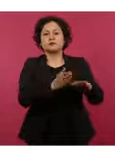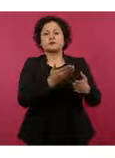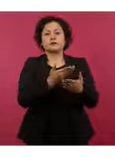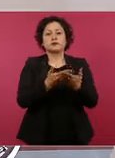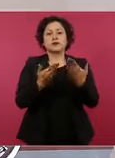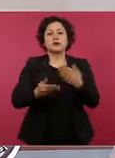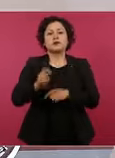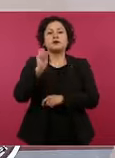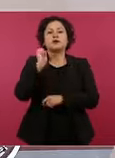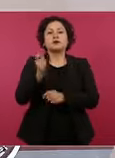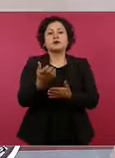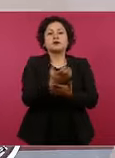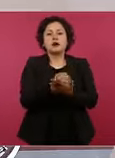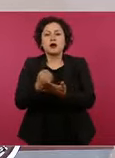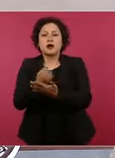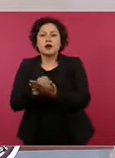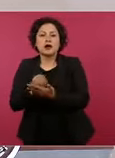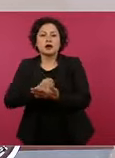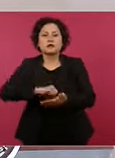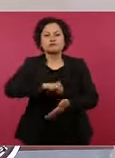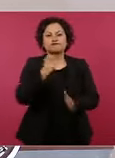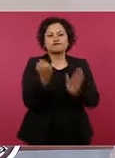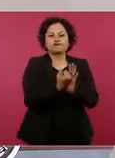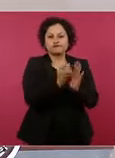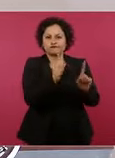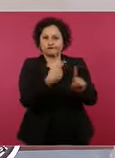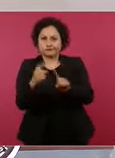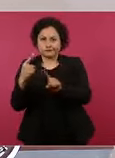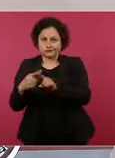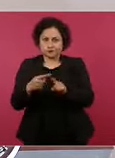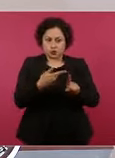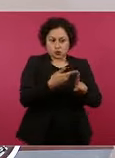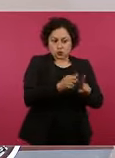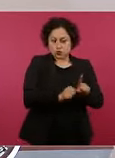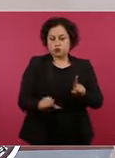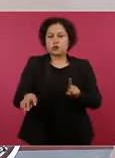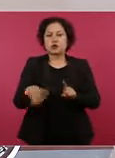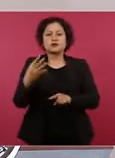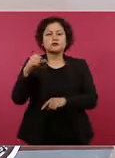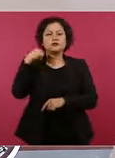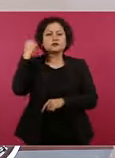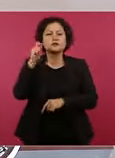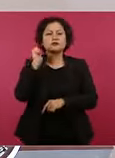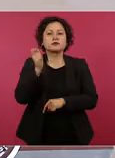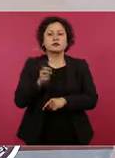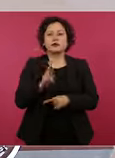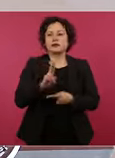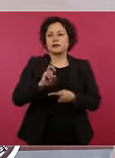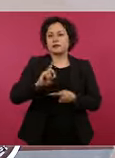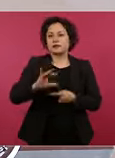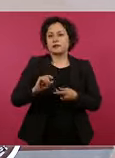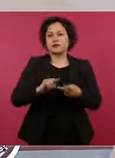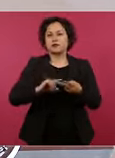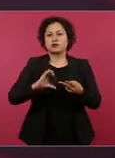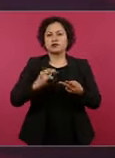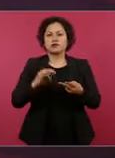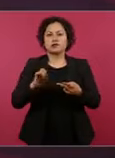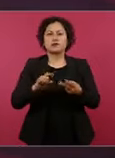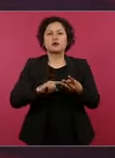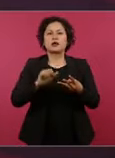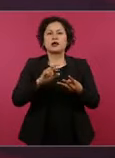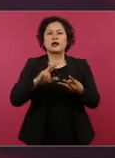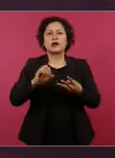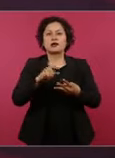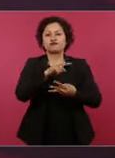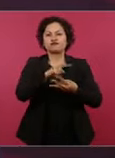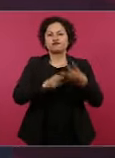indicadores de ganancia por marca y del 8 al 14 de abril nos encontramos a Redco, Chevron y Arco como las